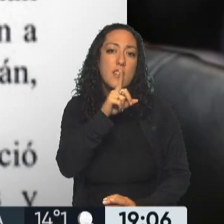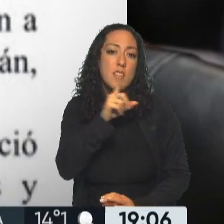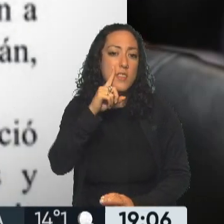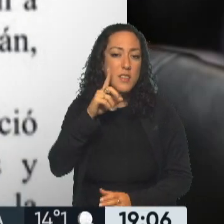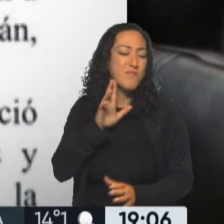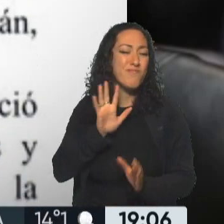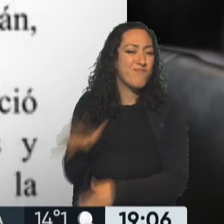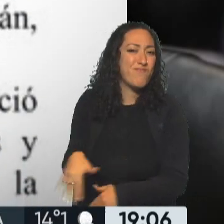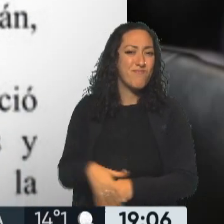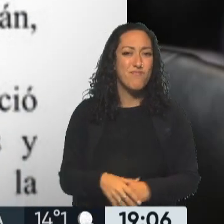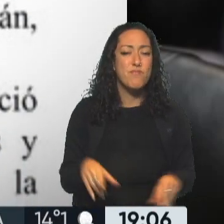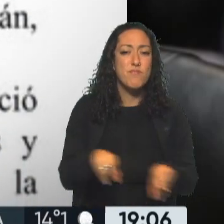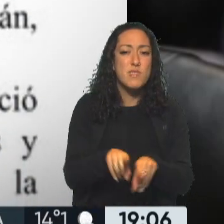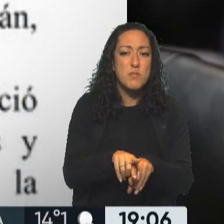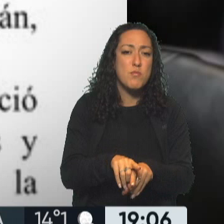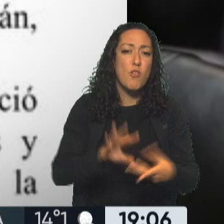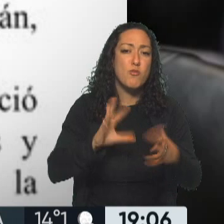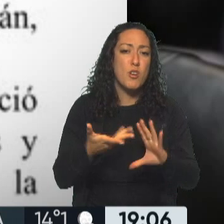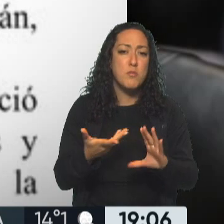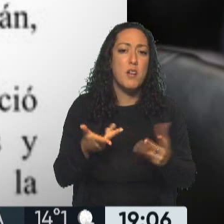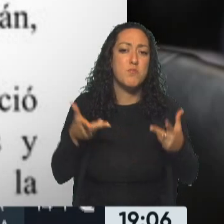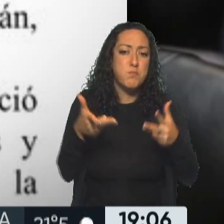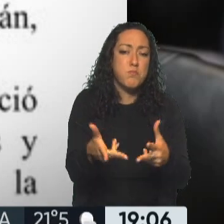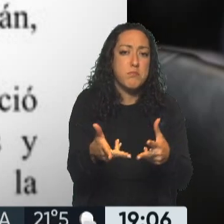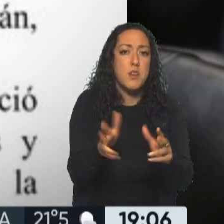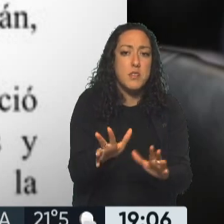dos aspectos. El primero, estas expresiones que tuvo en